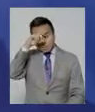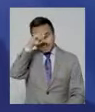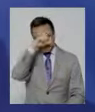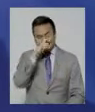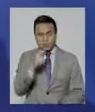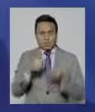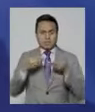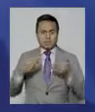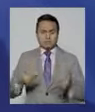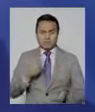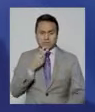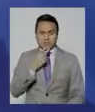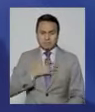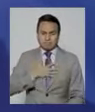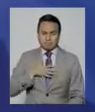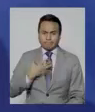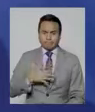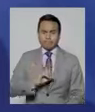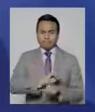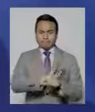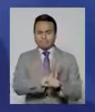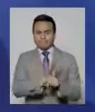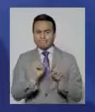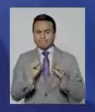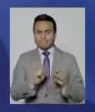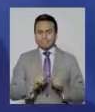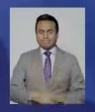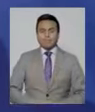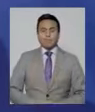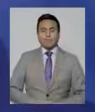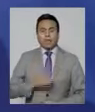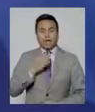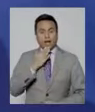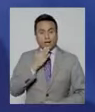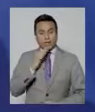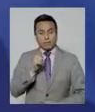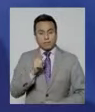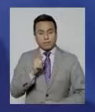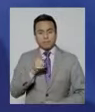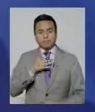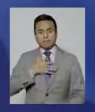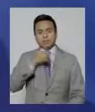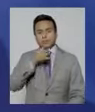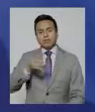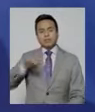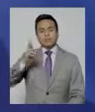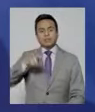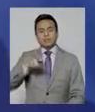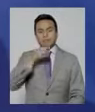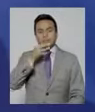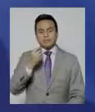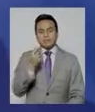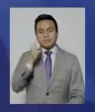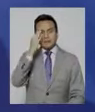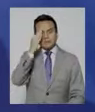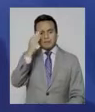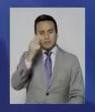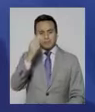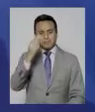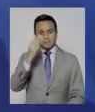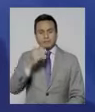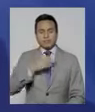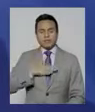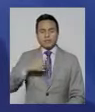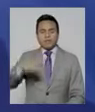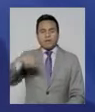que estamos pasando con respecto al coronavirus. Y además de eso, quiero reiterar lo que dije el primer día.